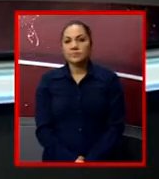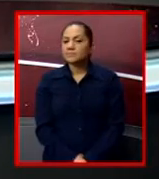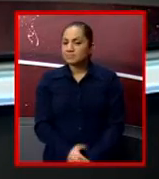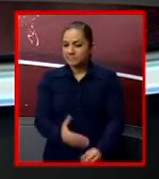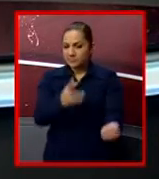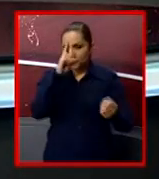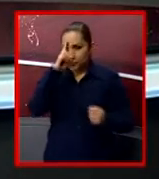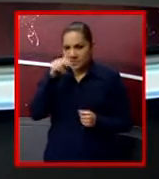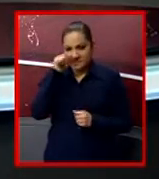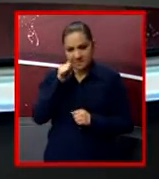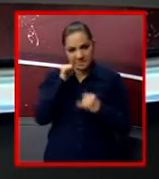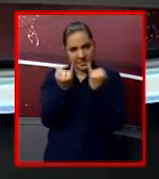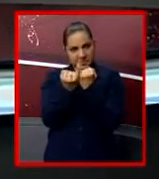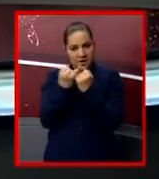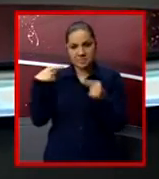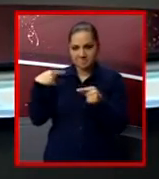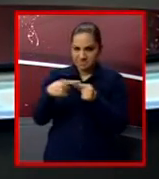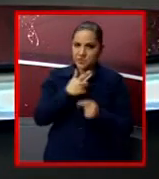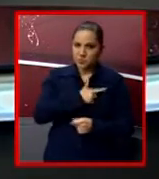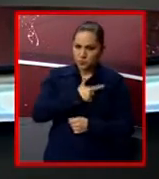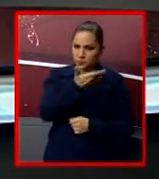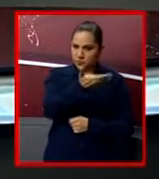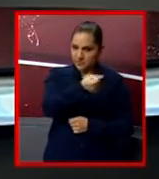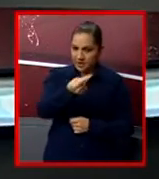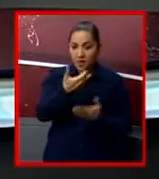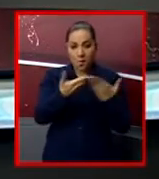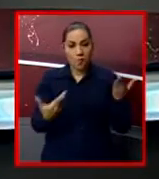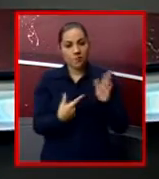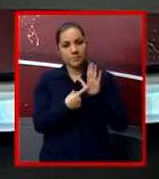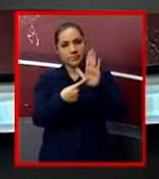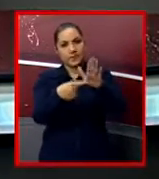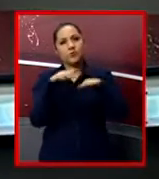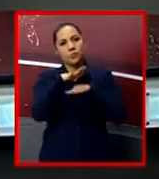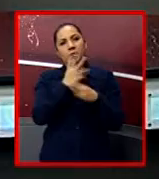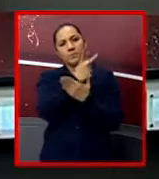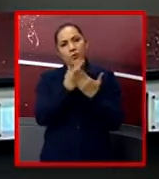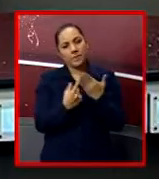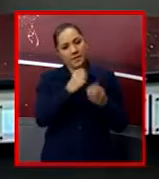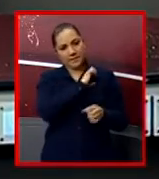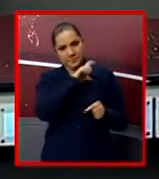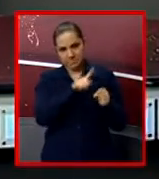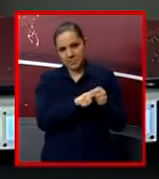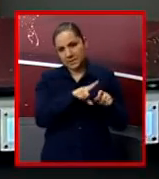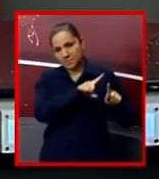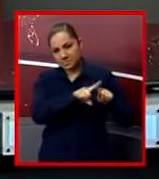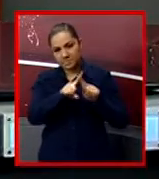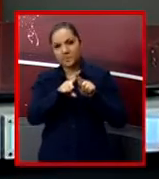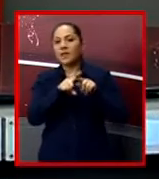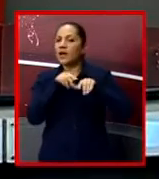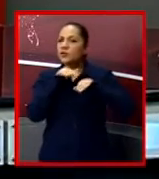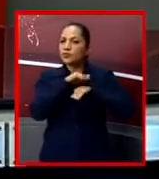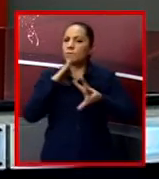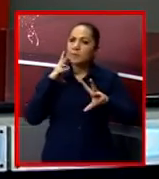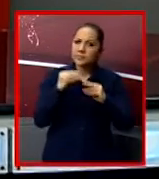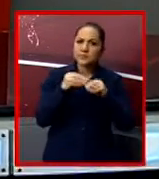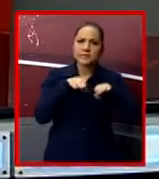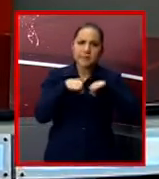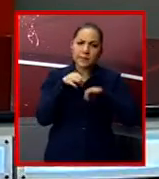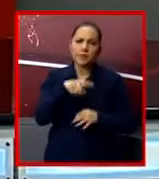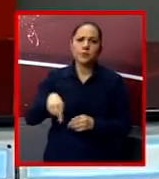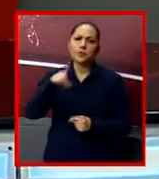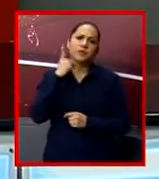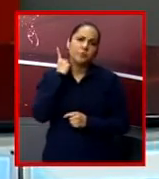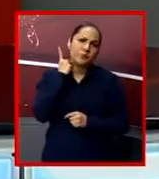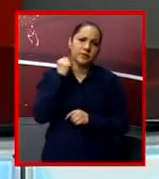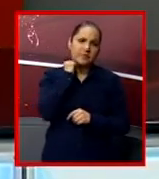¿Qué tal? Como siempre, saludándole en esta serie de programas especiales que Noticias del Congreso hemos preparado con el balance del trabajo de nuestras y nuestros representantes en el